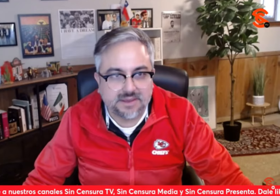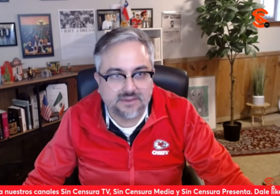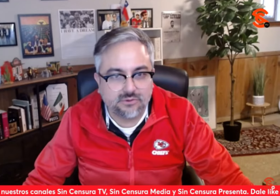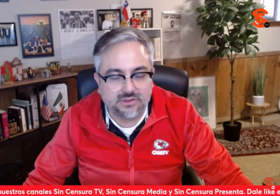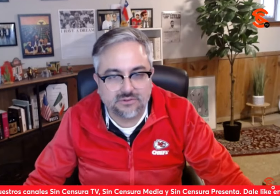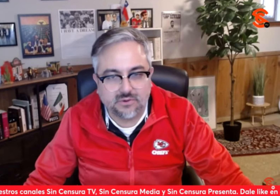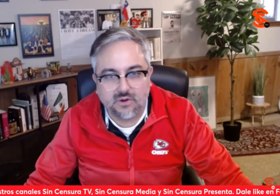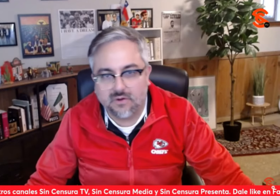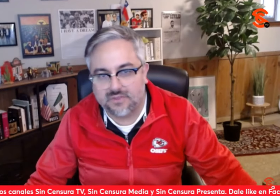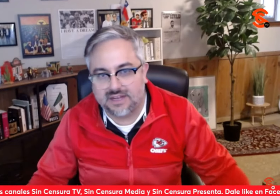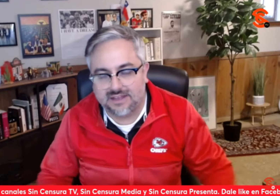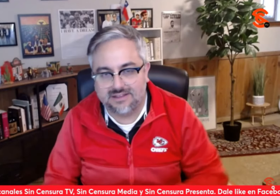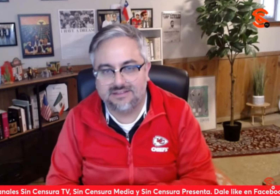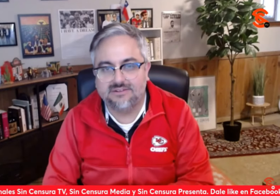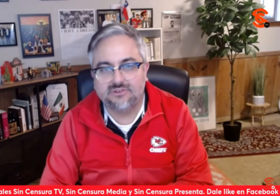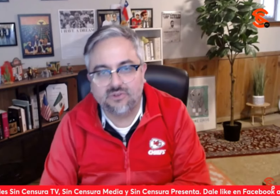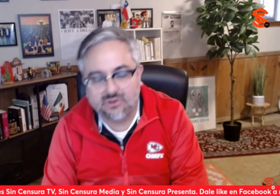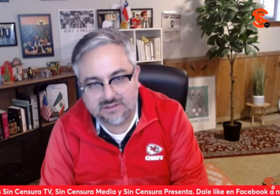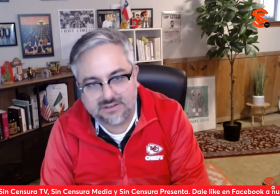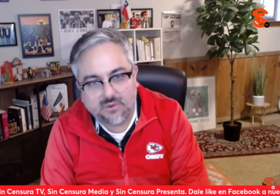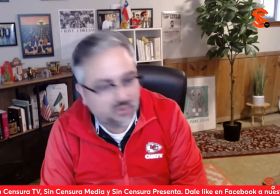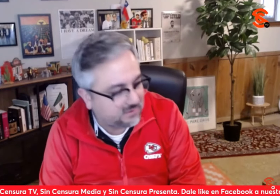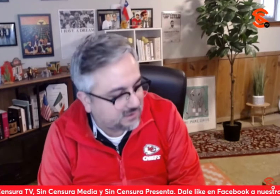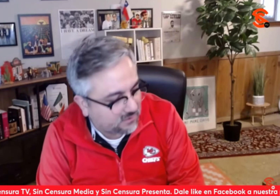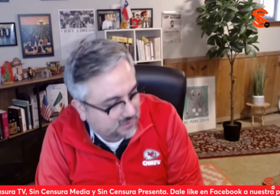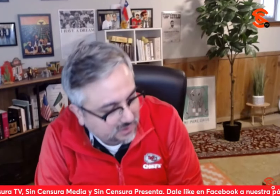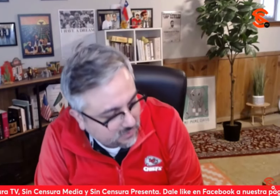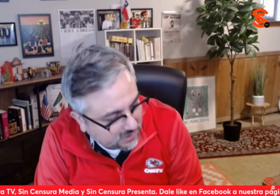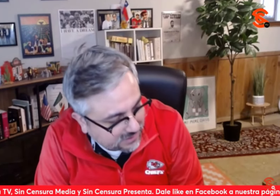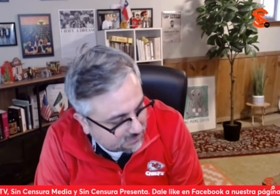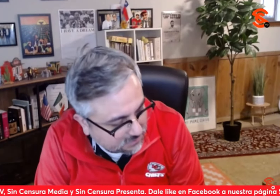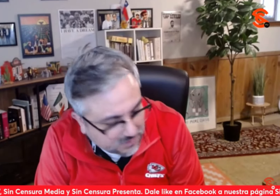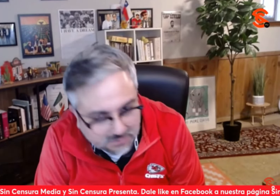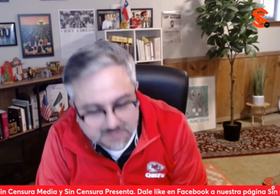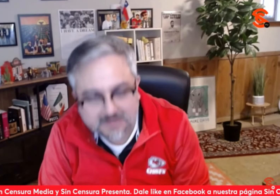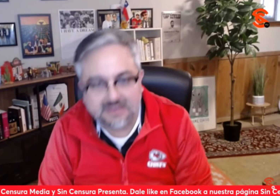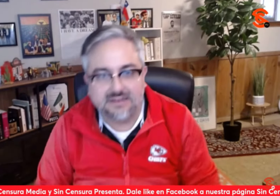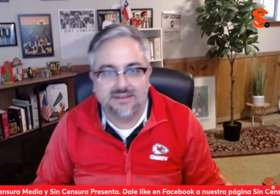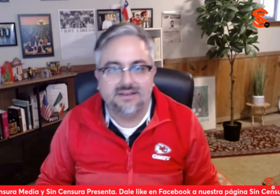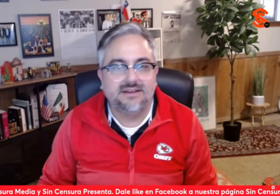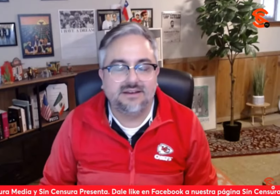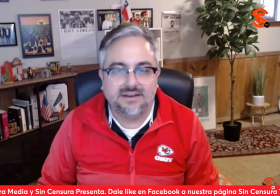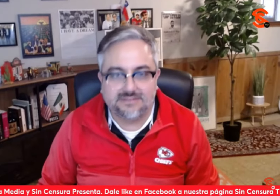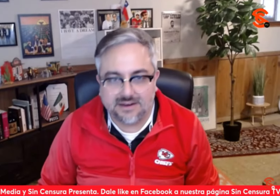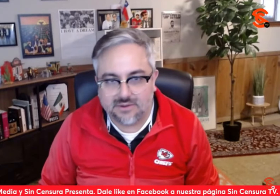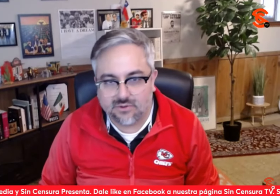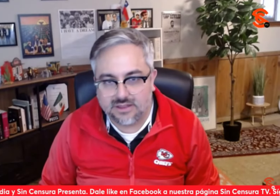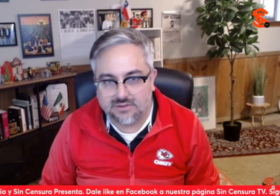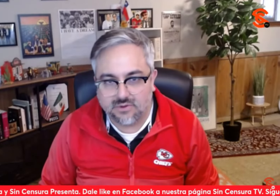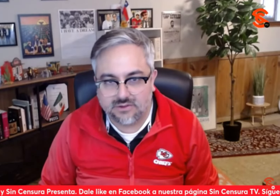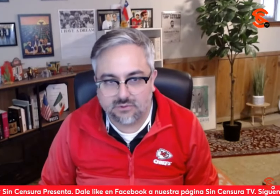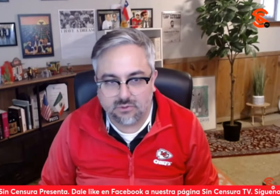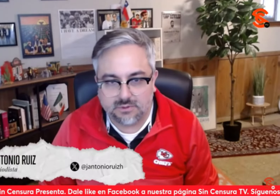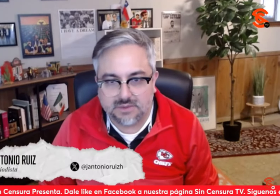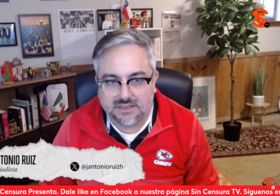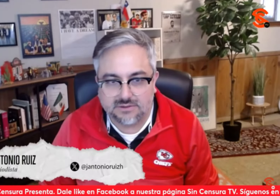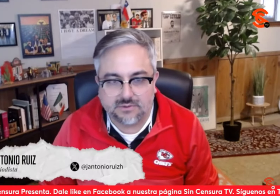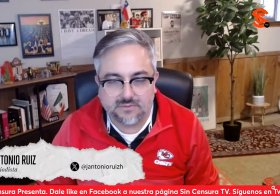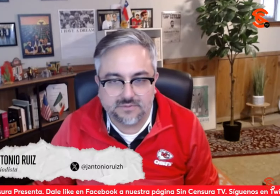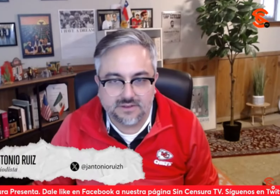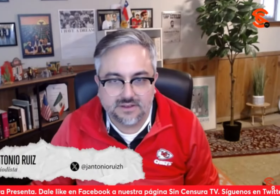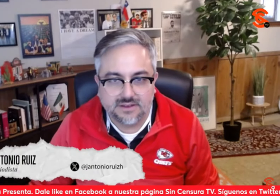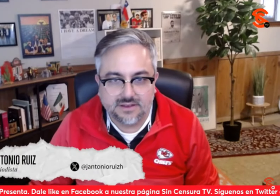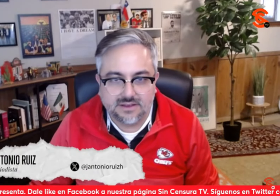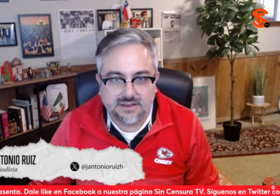esta campaña sucia en su contra, con todos los asegúnes que continúa y que, pues bueno, más bien le están ayudando a su